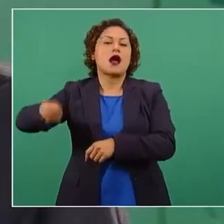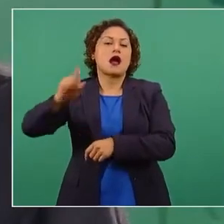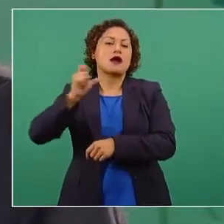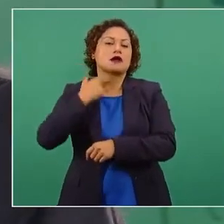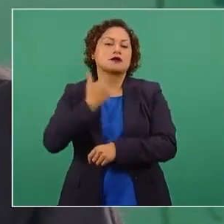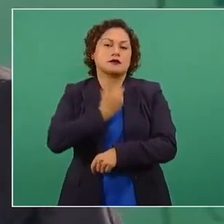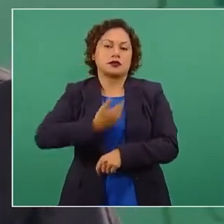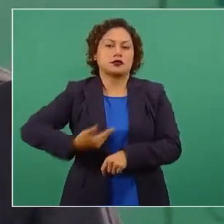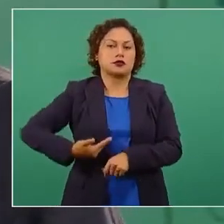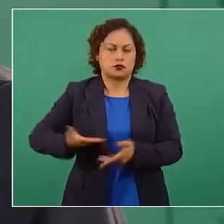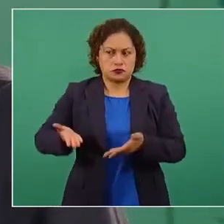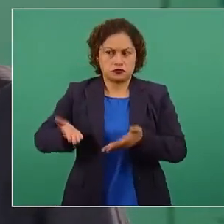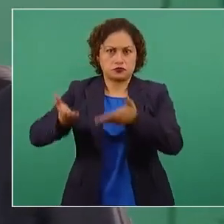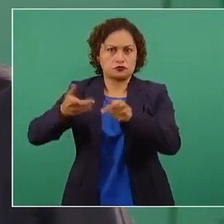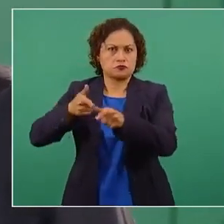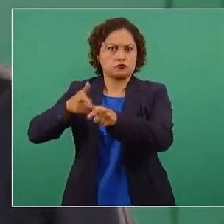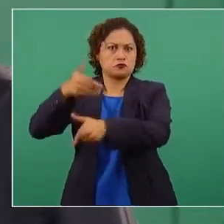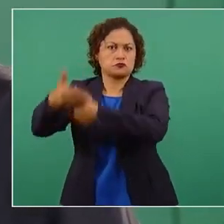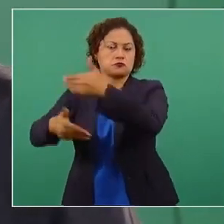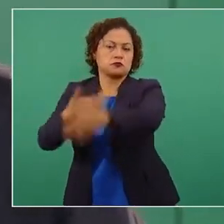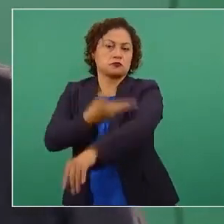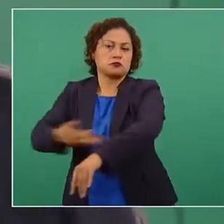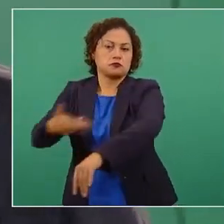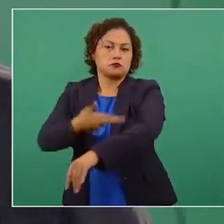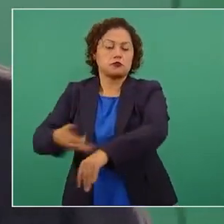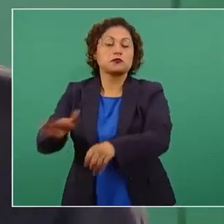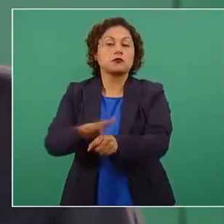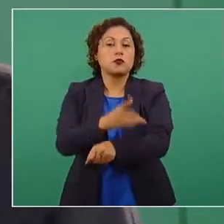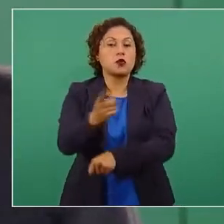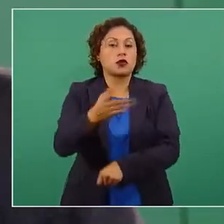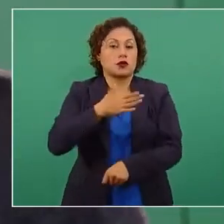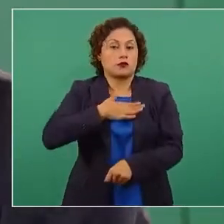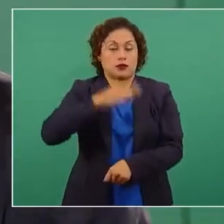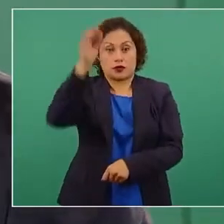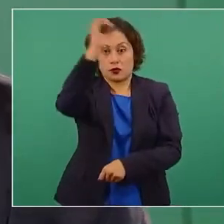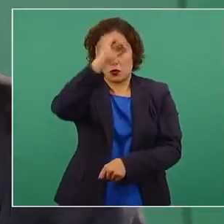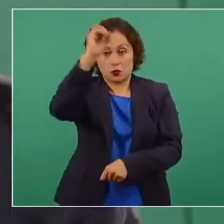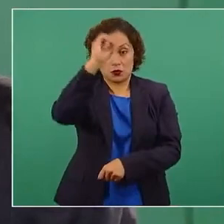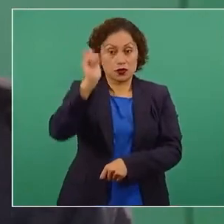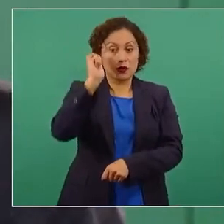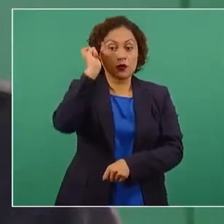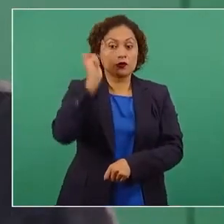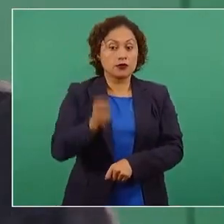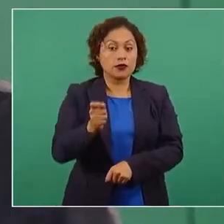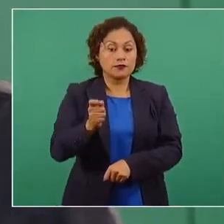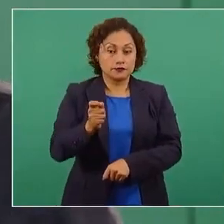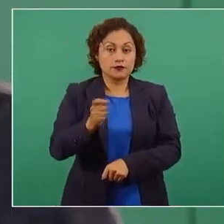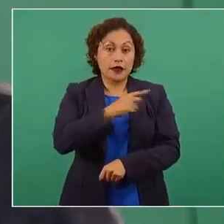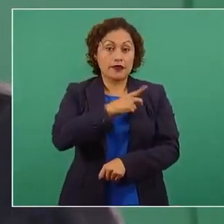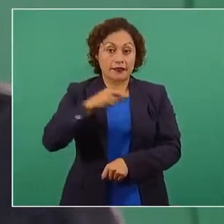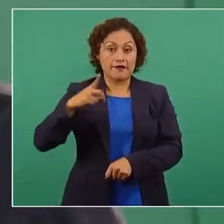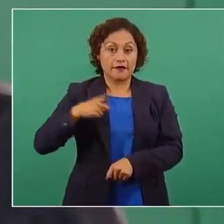partidario y soy partidario de que se vea hacia adelante,